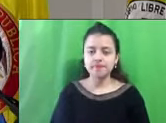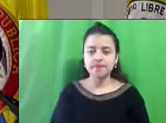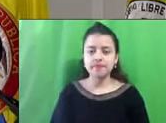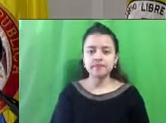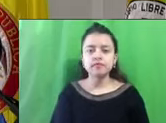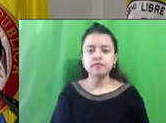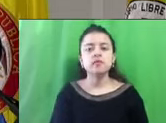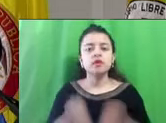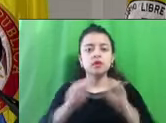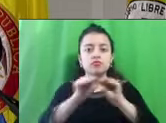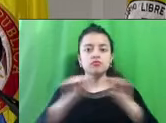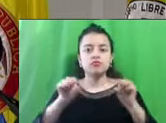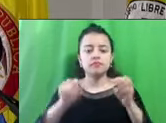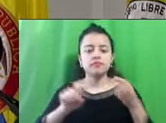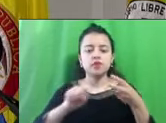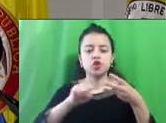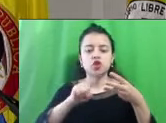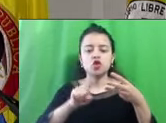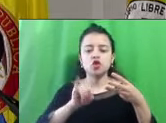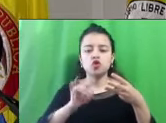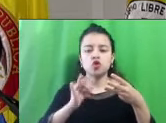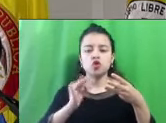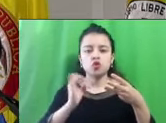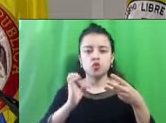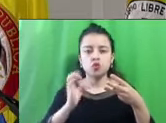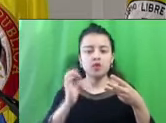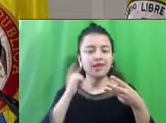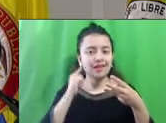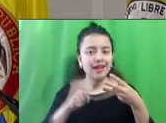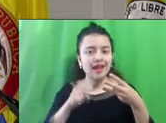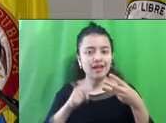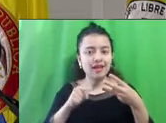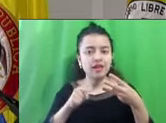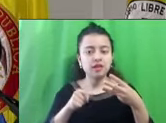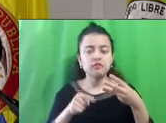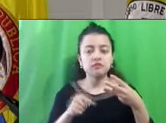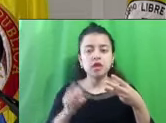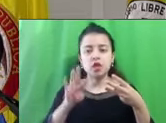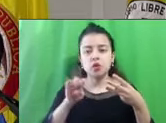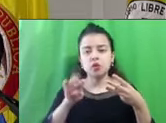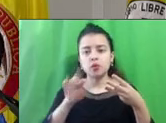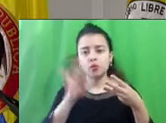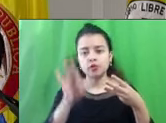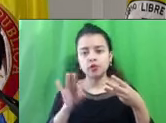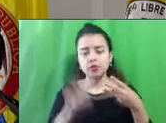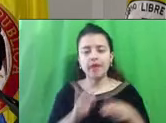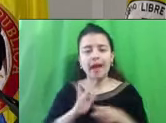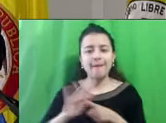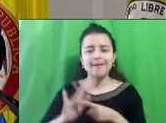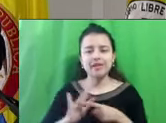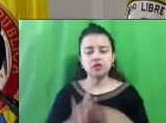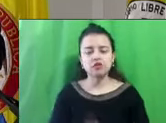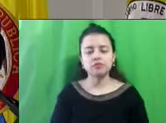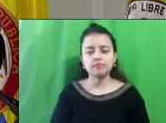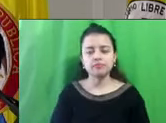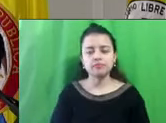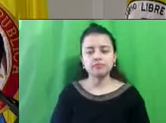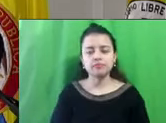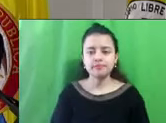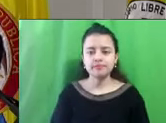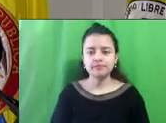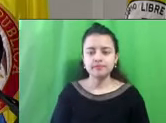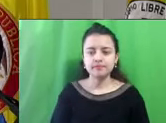SWIT, estamos en el 99%, también lo pueden consultar en la página web de la empresa.